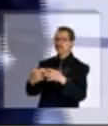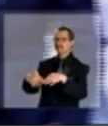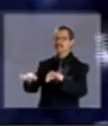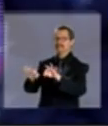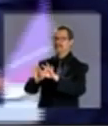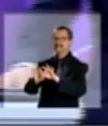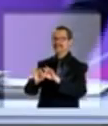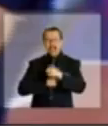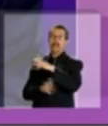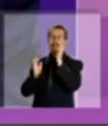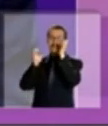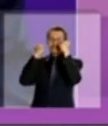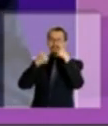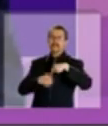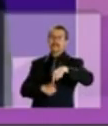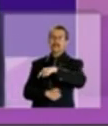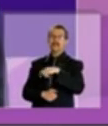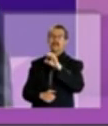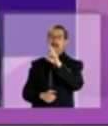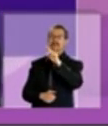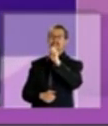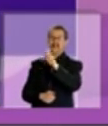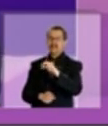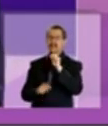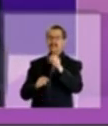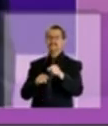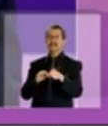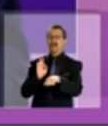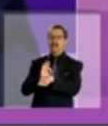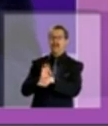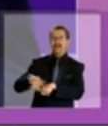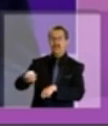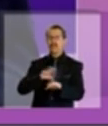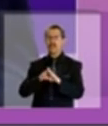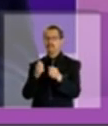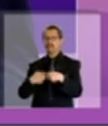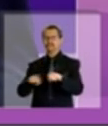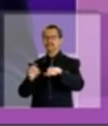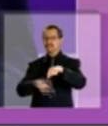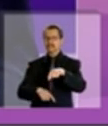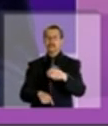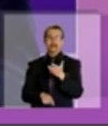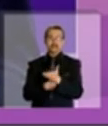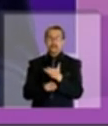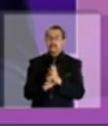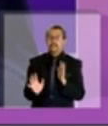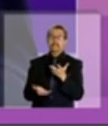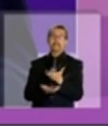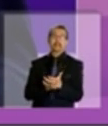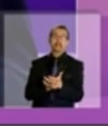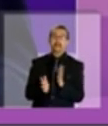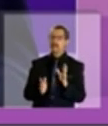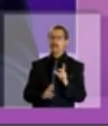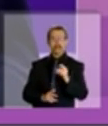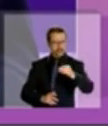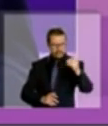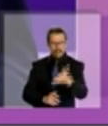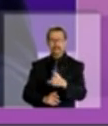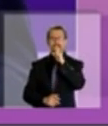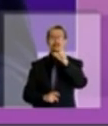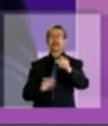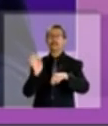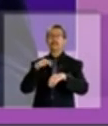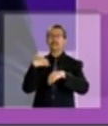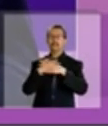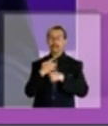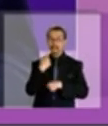qué lo viste? Quizá a lo mejor... Dije, a lo mejor estaba muy cansada ayer, se te lo juro. Algo importante. Dije, a lo mejor sí dijeron algo importante y a mí se me está yendo. No, lo volví a ver hoy